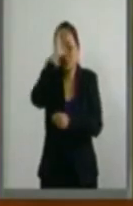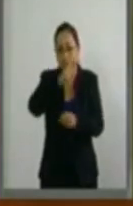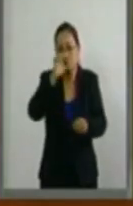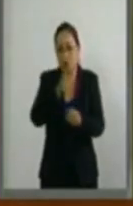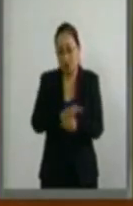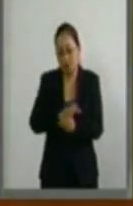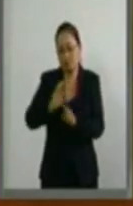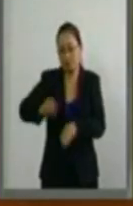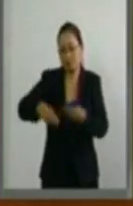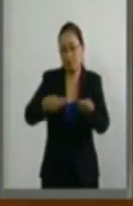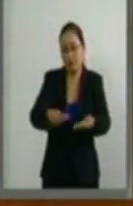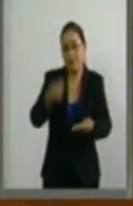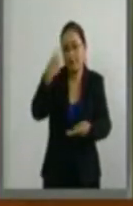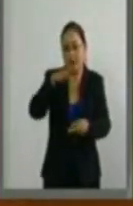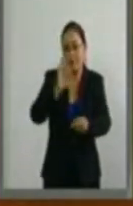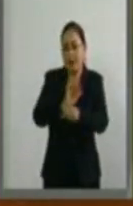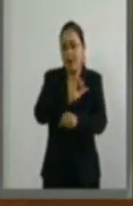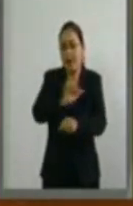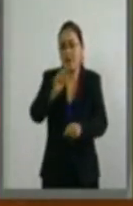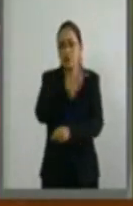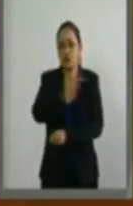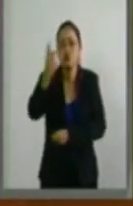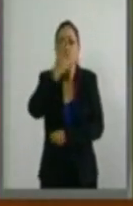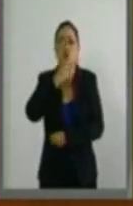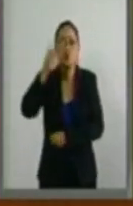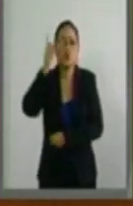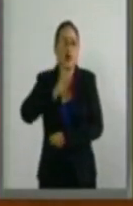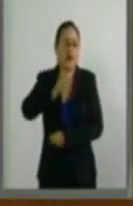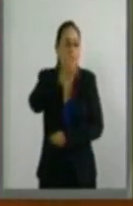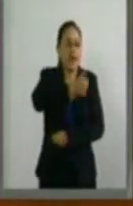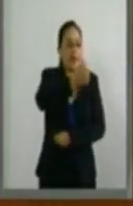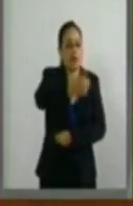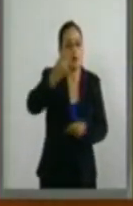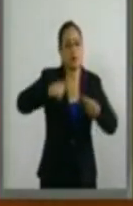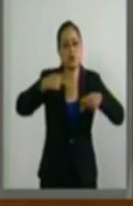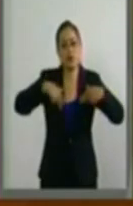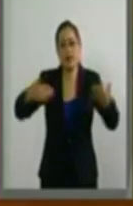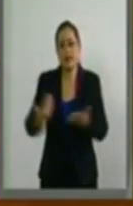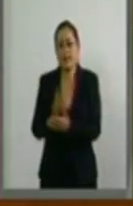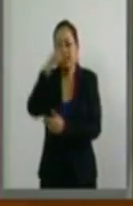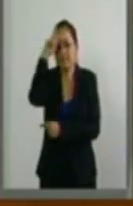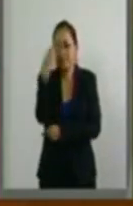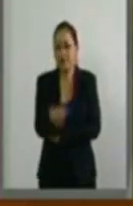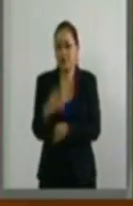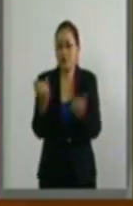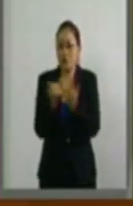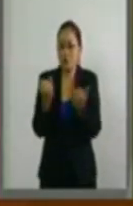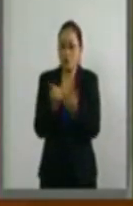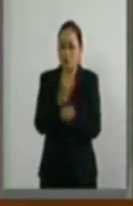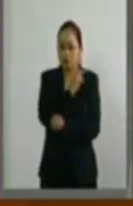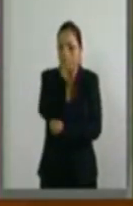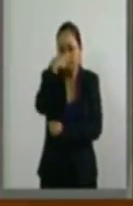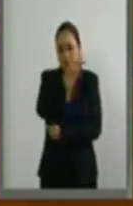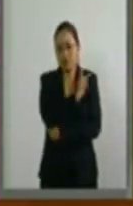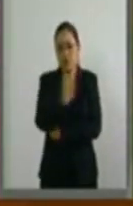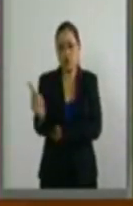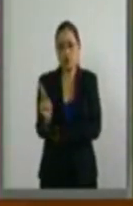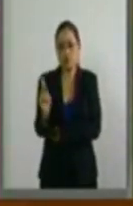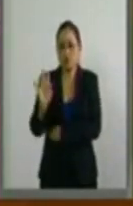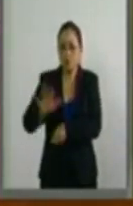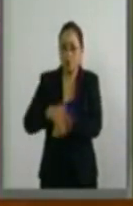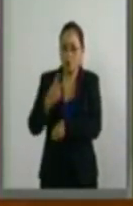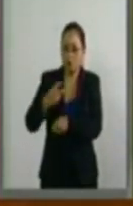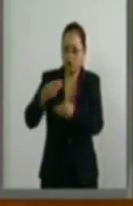Culturales para bien de todos y todas, de cada uno de los mexicanos y mexicanas. Por todo